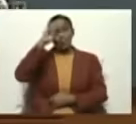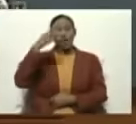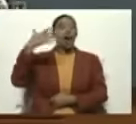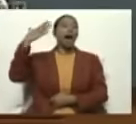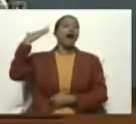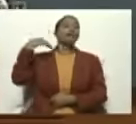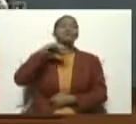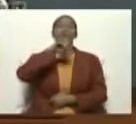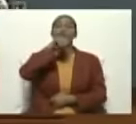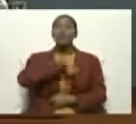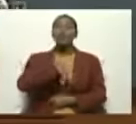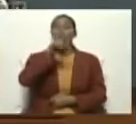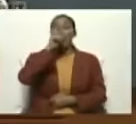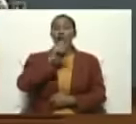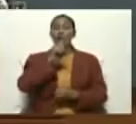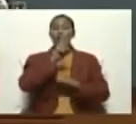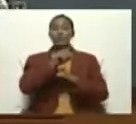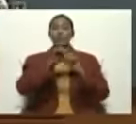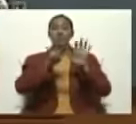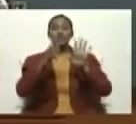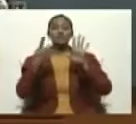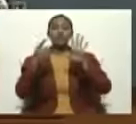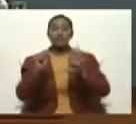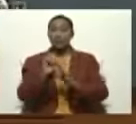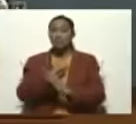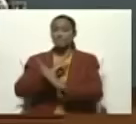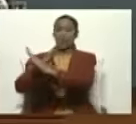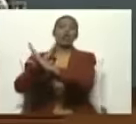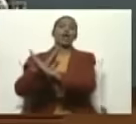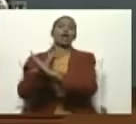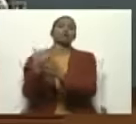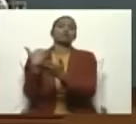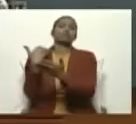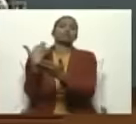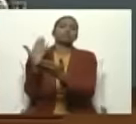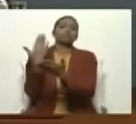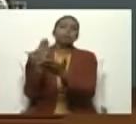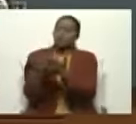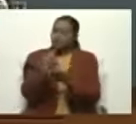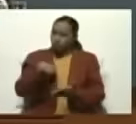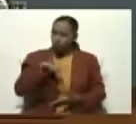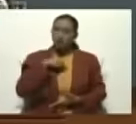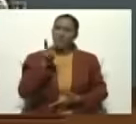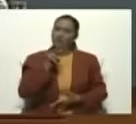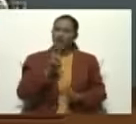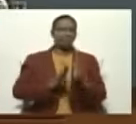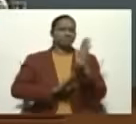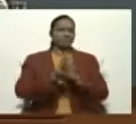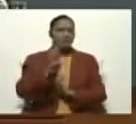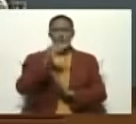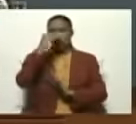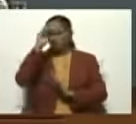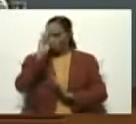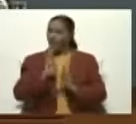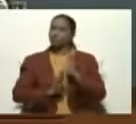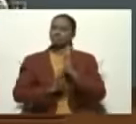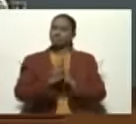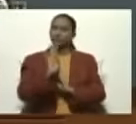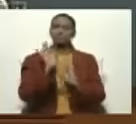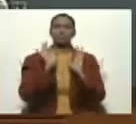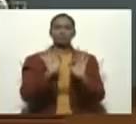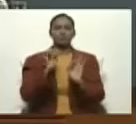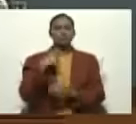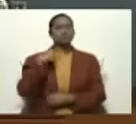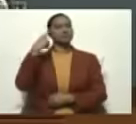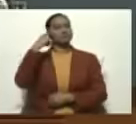60 con este bloqueo brutal, y seguimos avanzando. Estoy seguro Y así va a ser, en base a la mística